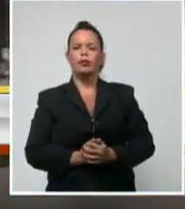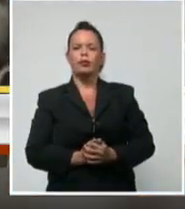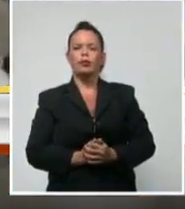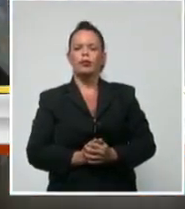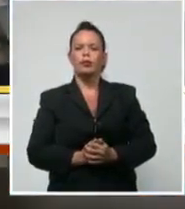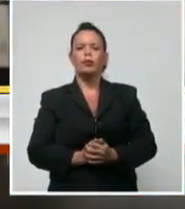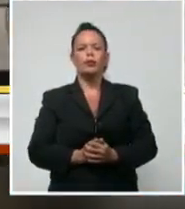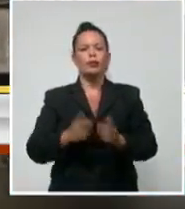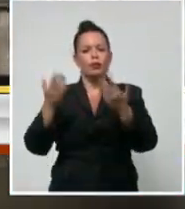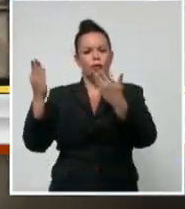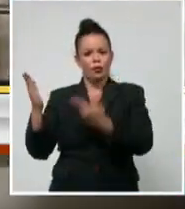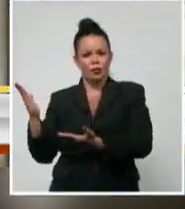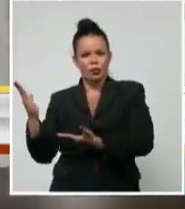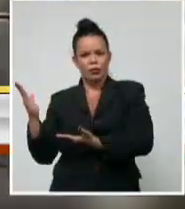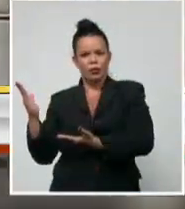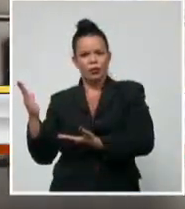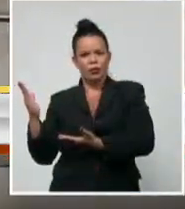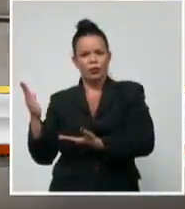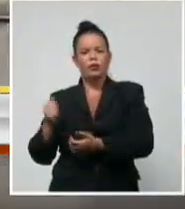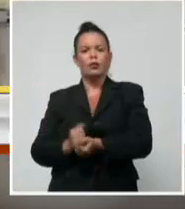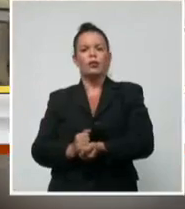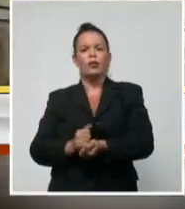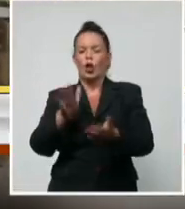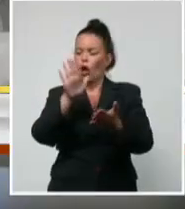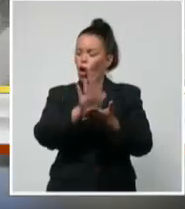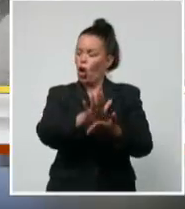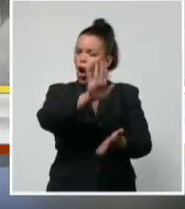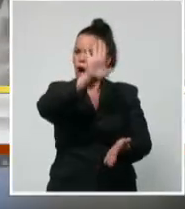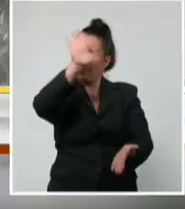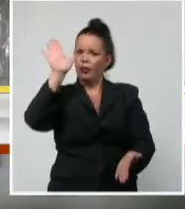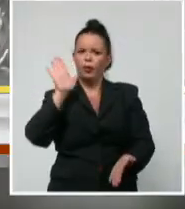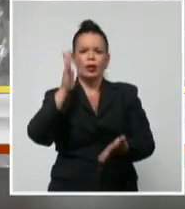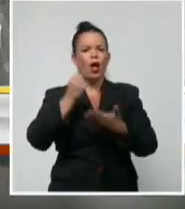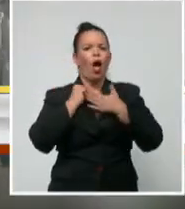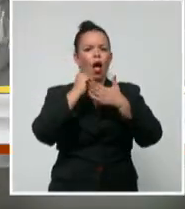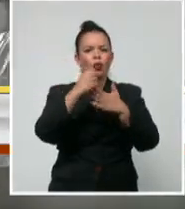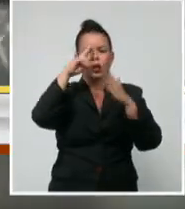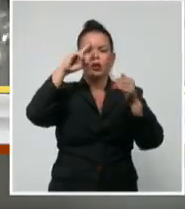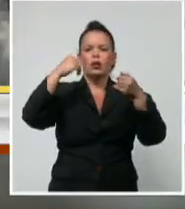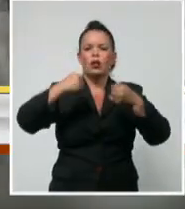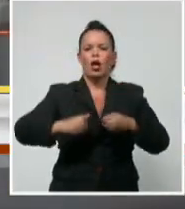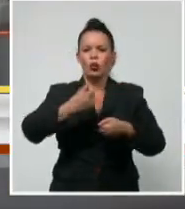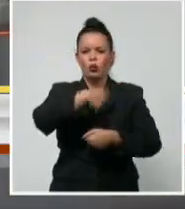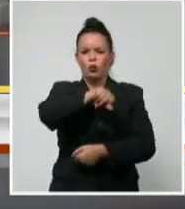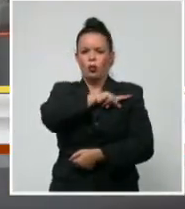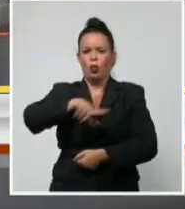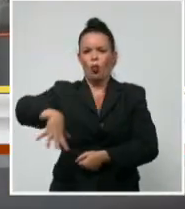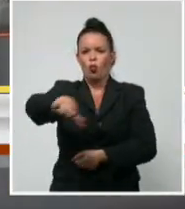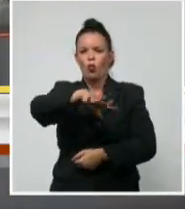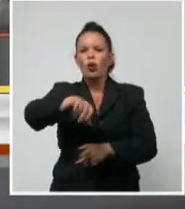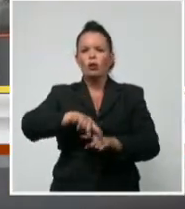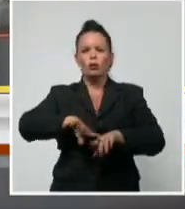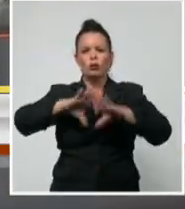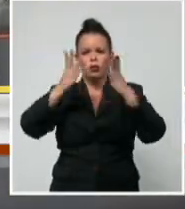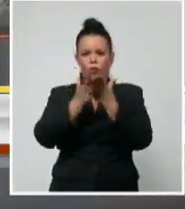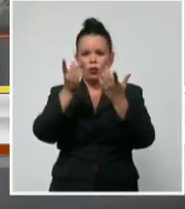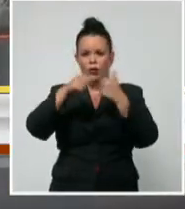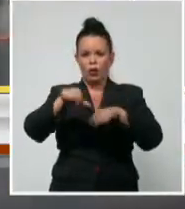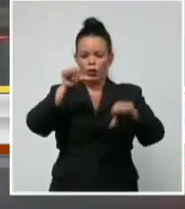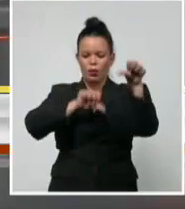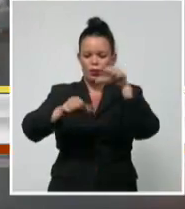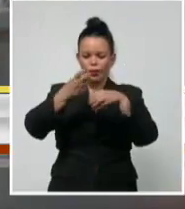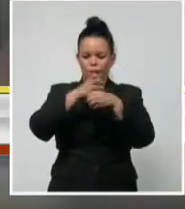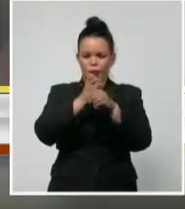Ellos comprometidos están con la salud del pueblo. Producen medicamentos desde el Laboratorio Farmacéutico Oriente en Santiago de